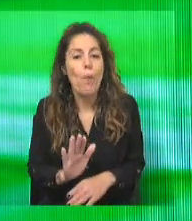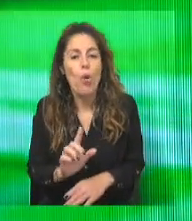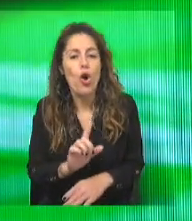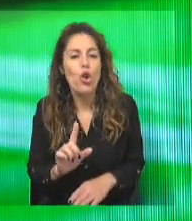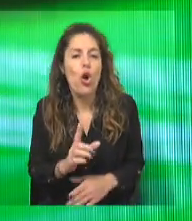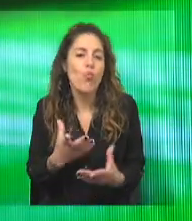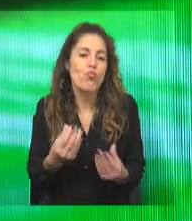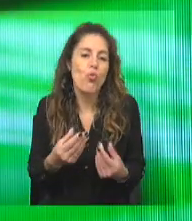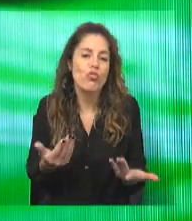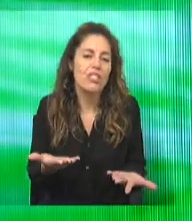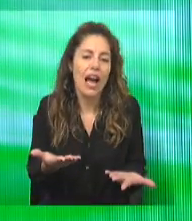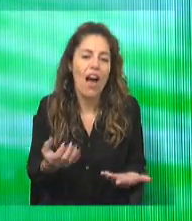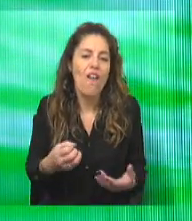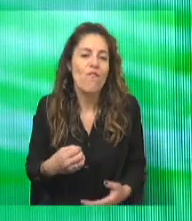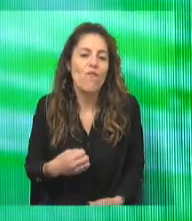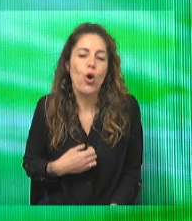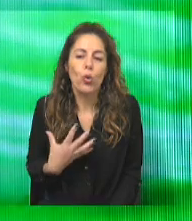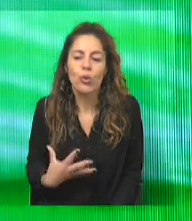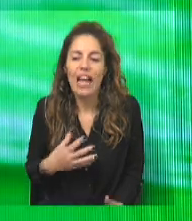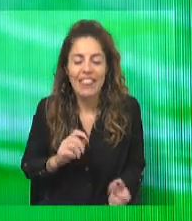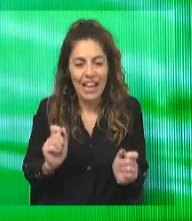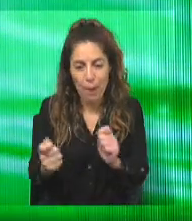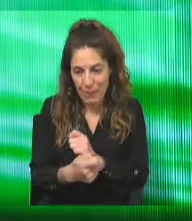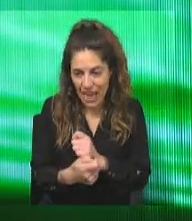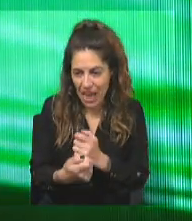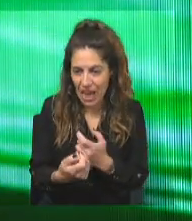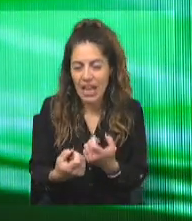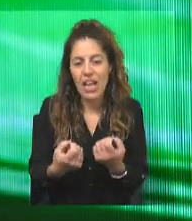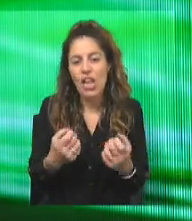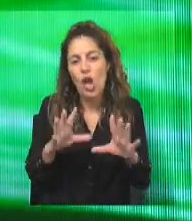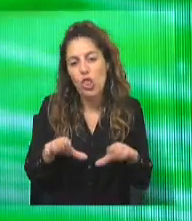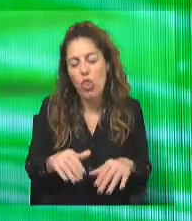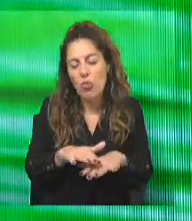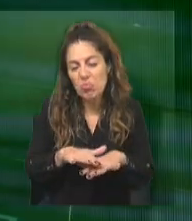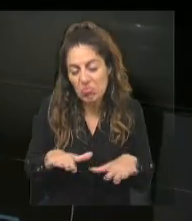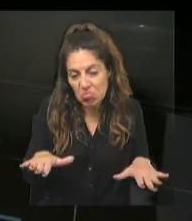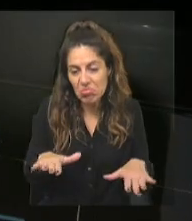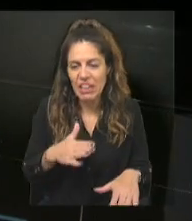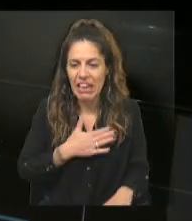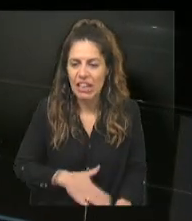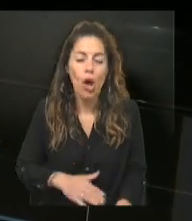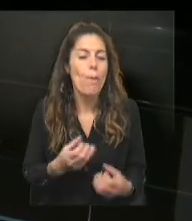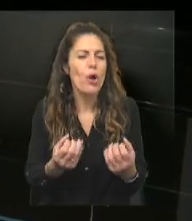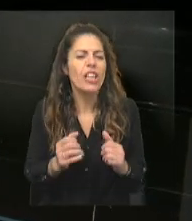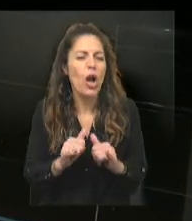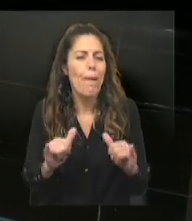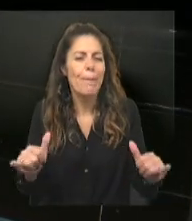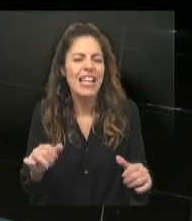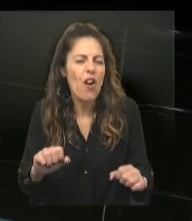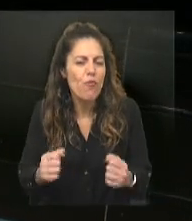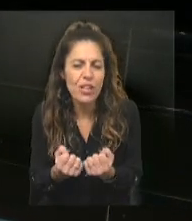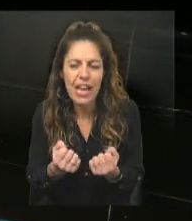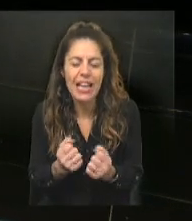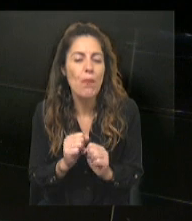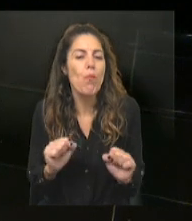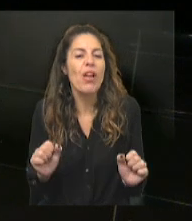mucha este voluntad de cambiar y entonces está todo medio quietito y Y por qué es una campaña fría Qué puede calentar